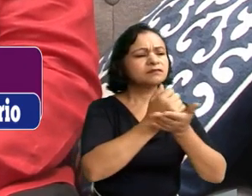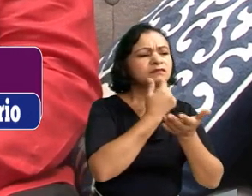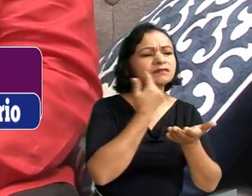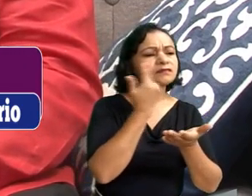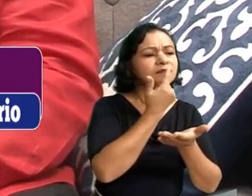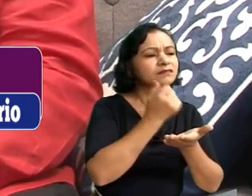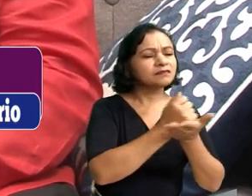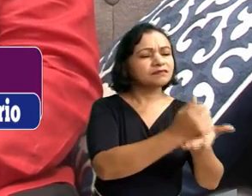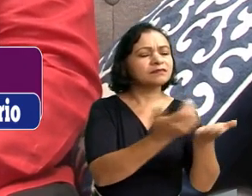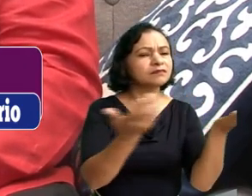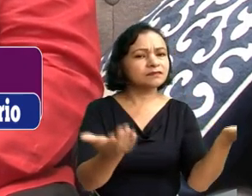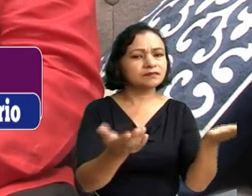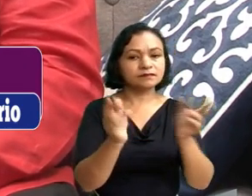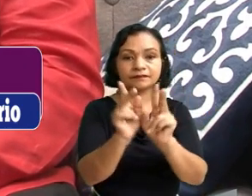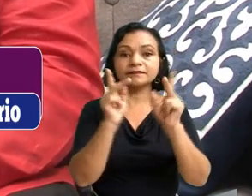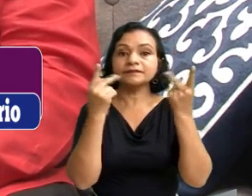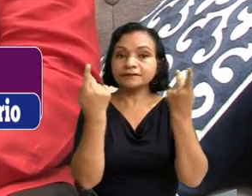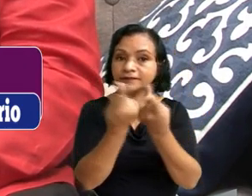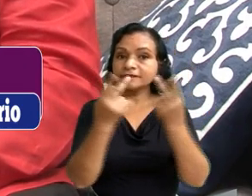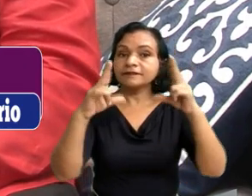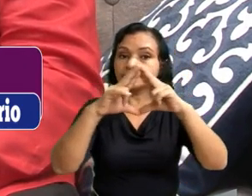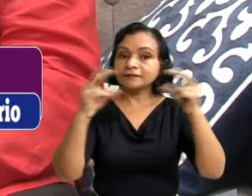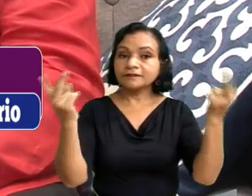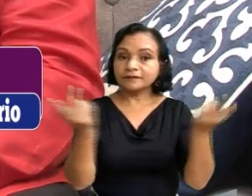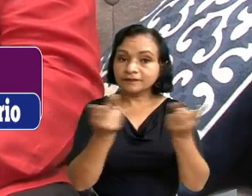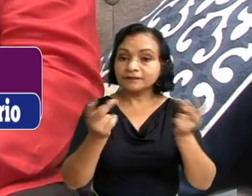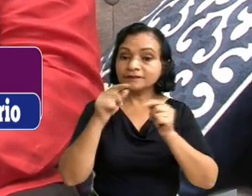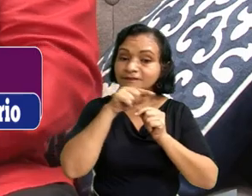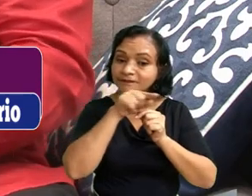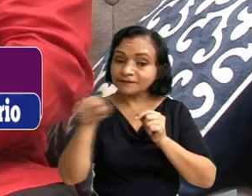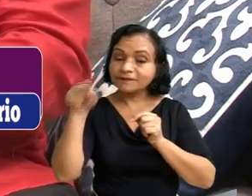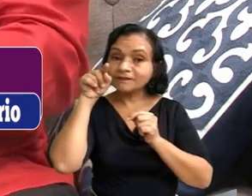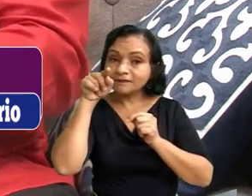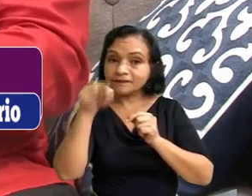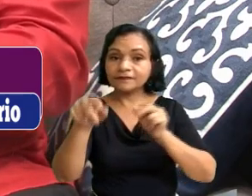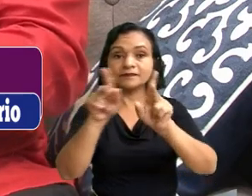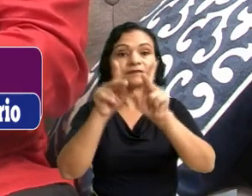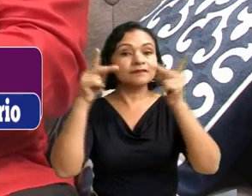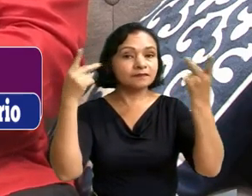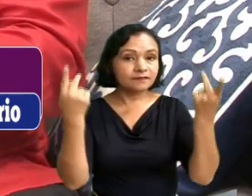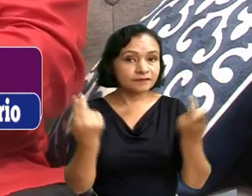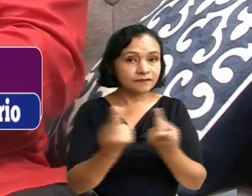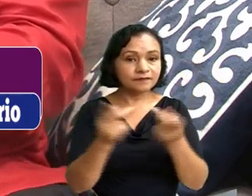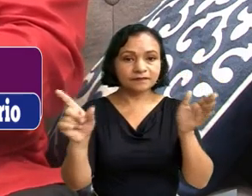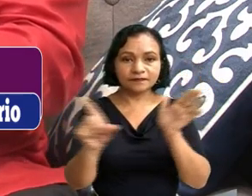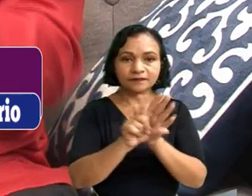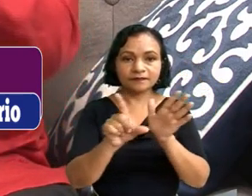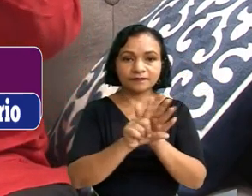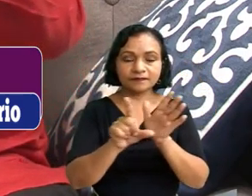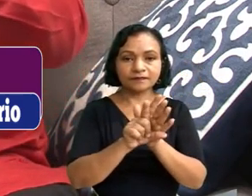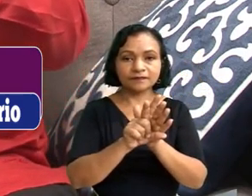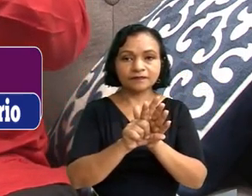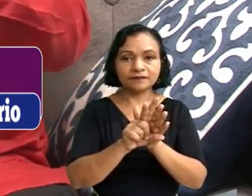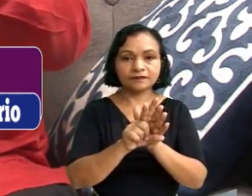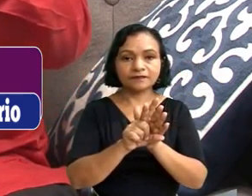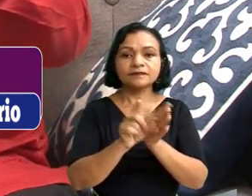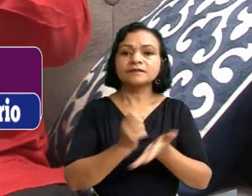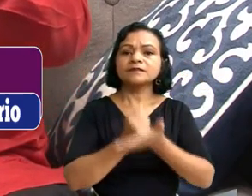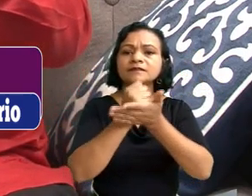día aunque el pueblo de nicaragua el pueblo a nicaragua porque esta ley de mi tía va precisamente en